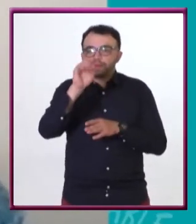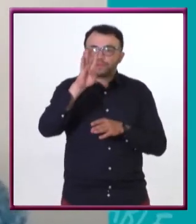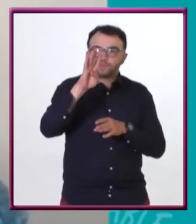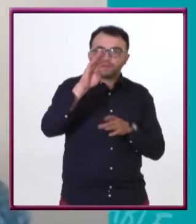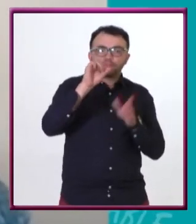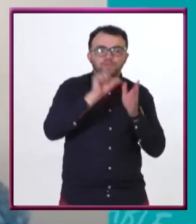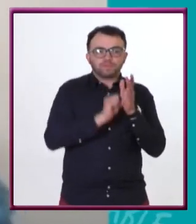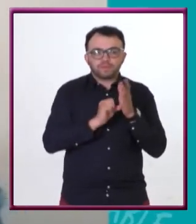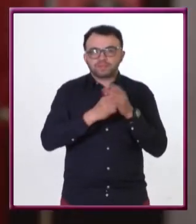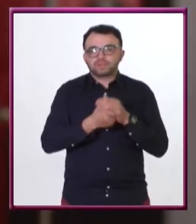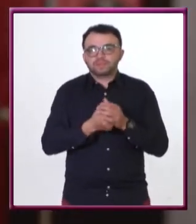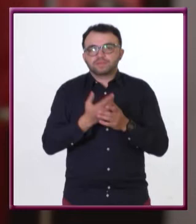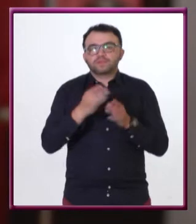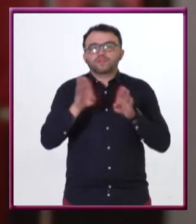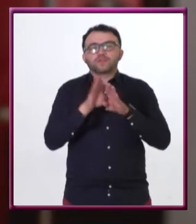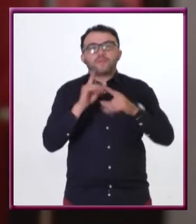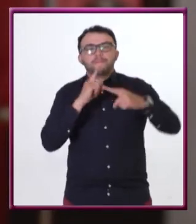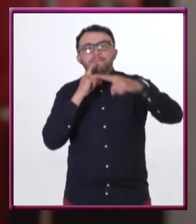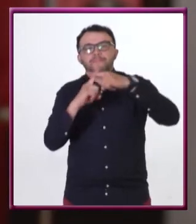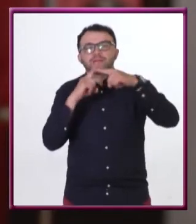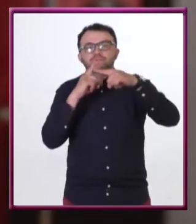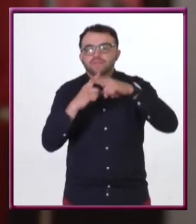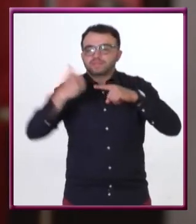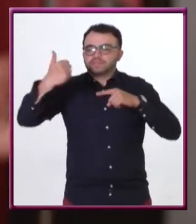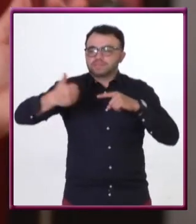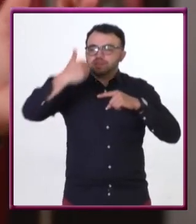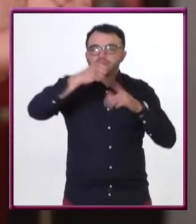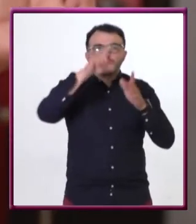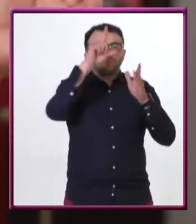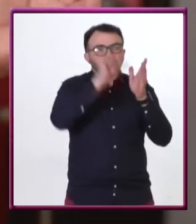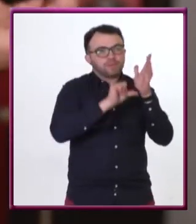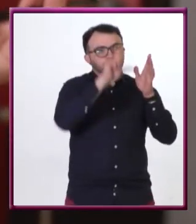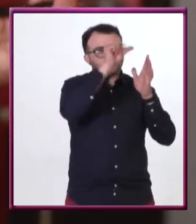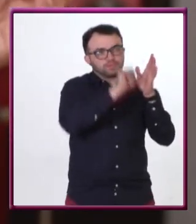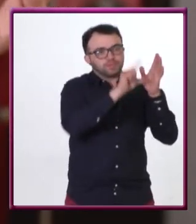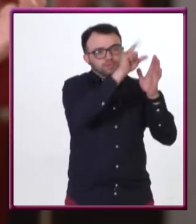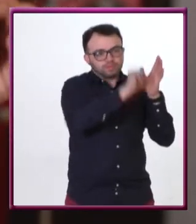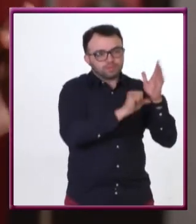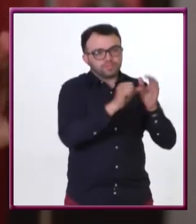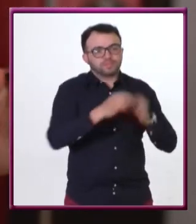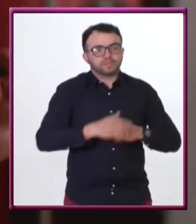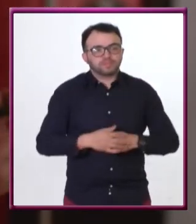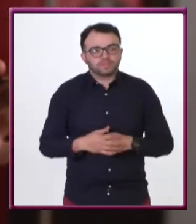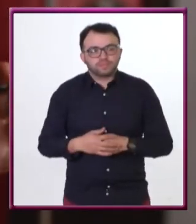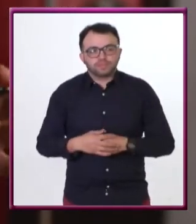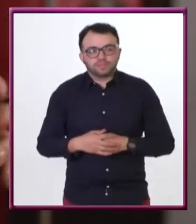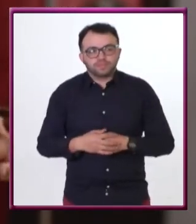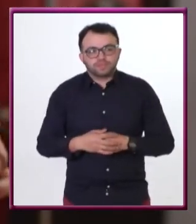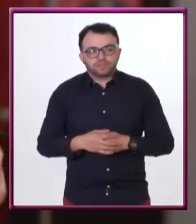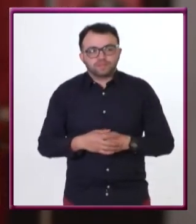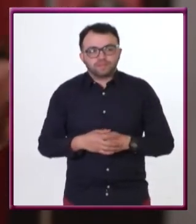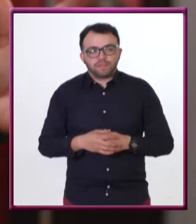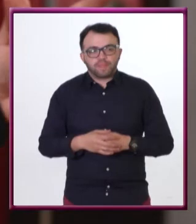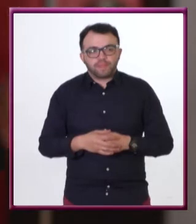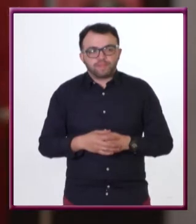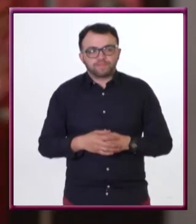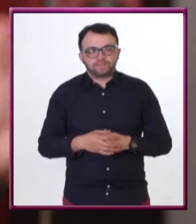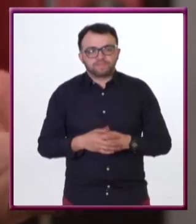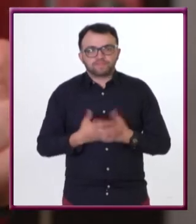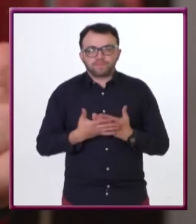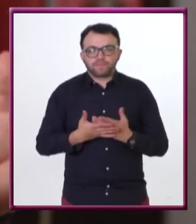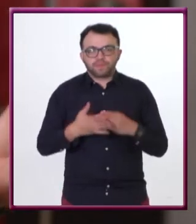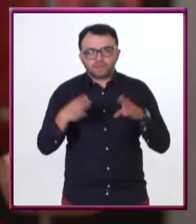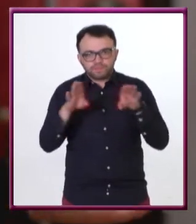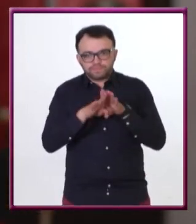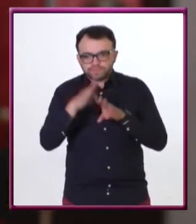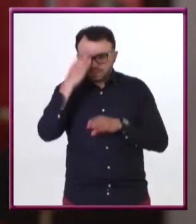precio que se genera cada mes. Y lo importante que es para los chavos que nos están viendo en pensamiento matemático, ¿no? De bachillerato, saber que este